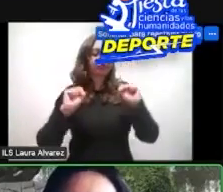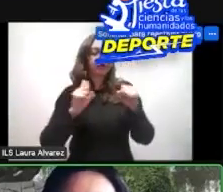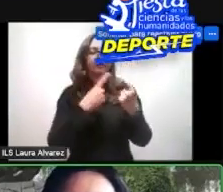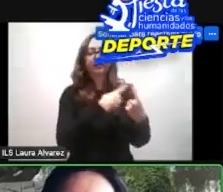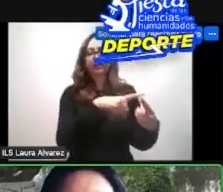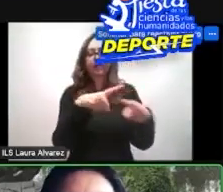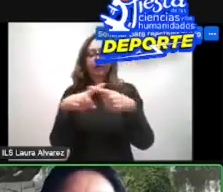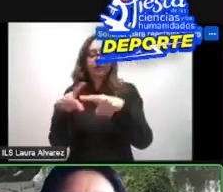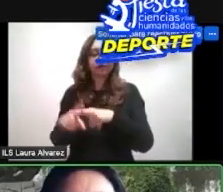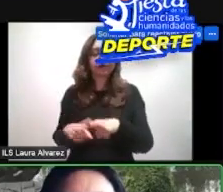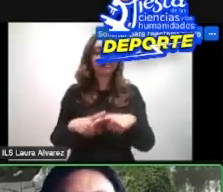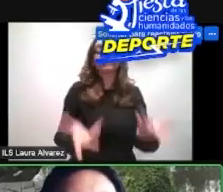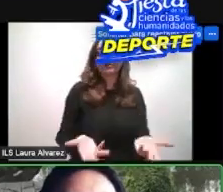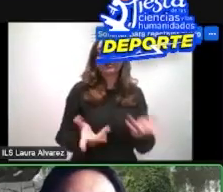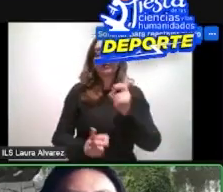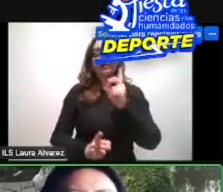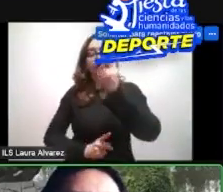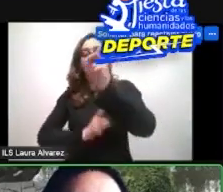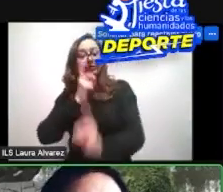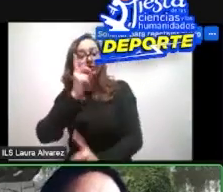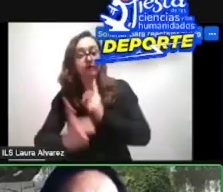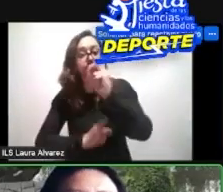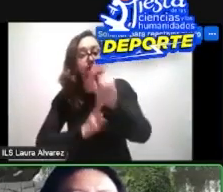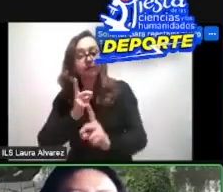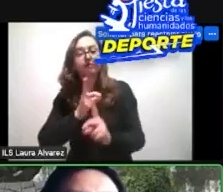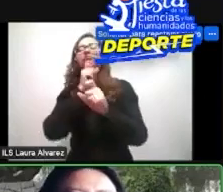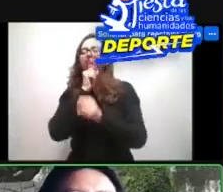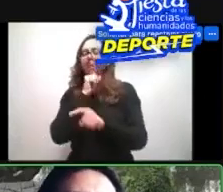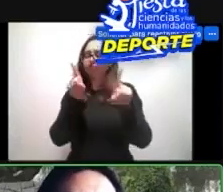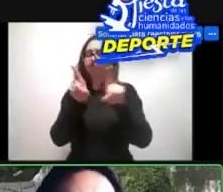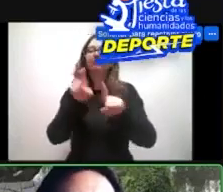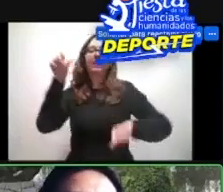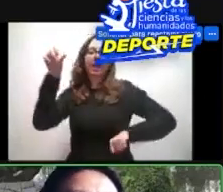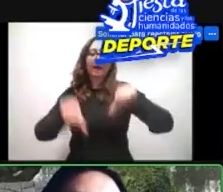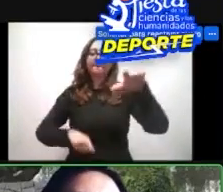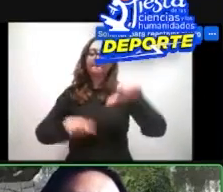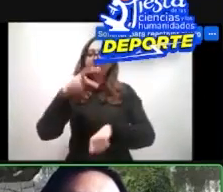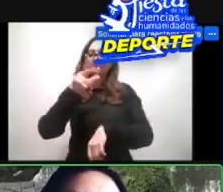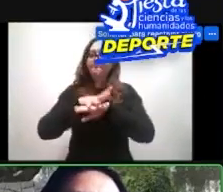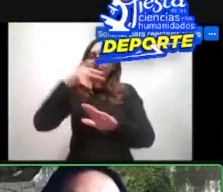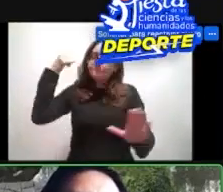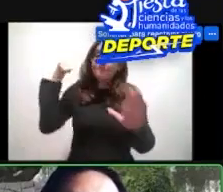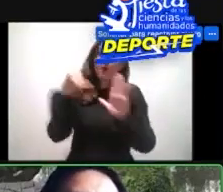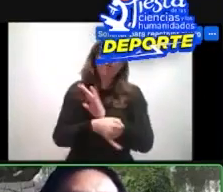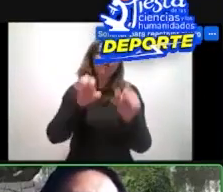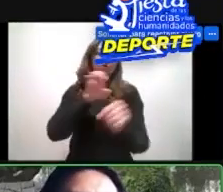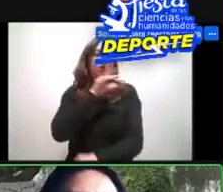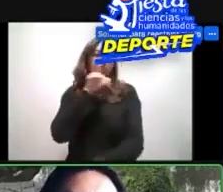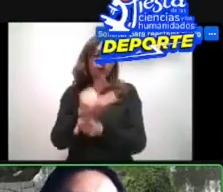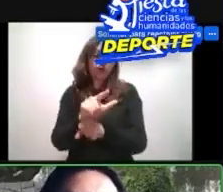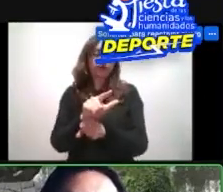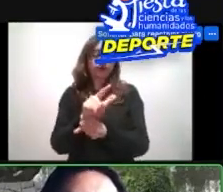por su parte, van a ser actividades también físicas, pero que son especializadas. y que esta especialización